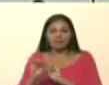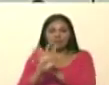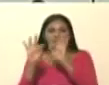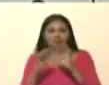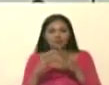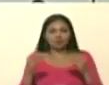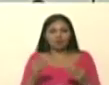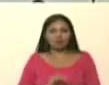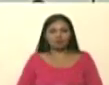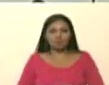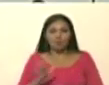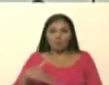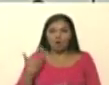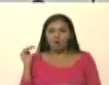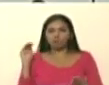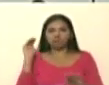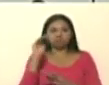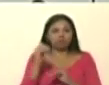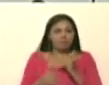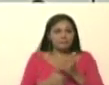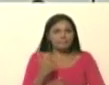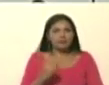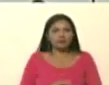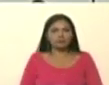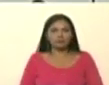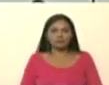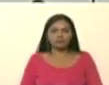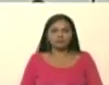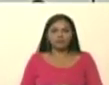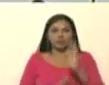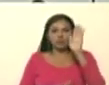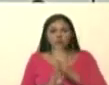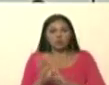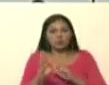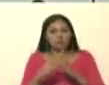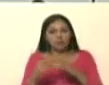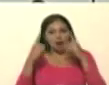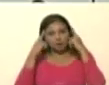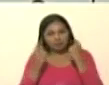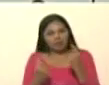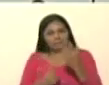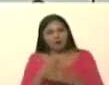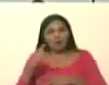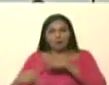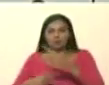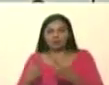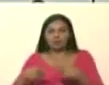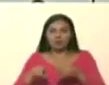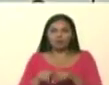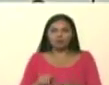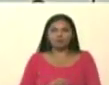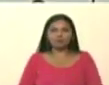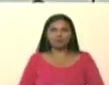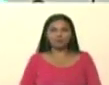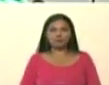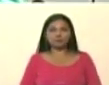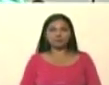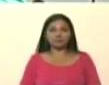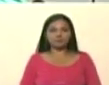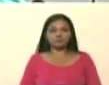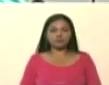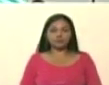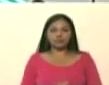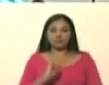puedan crecer ascender en su capacidad productiva en su productividad y